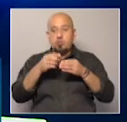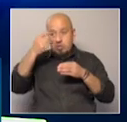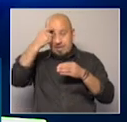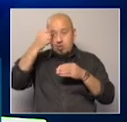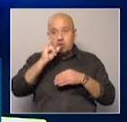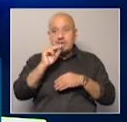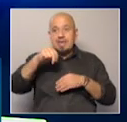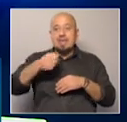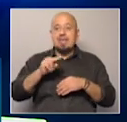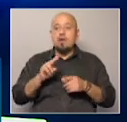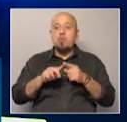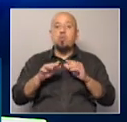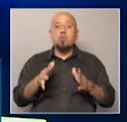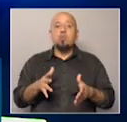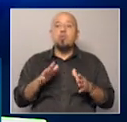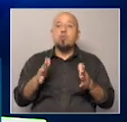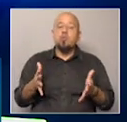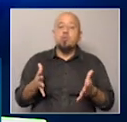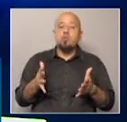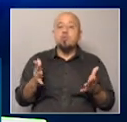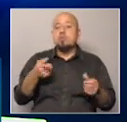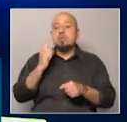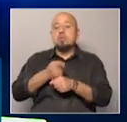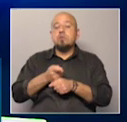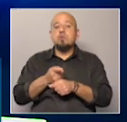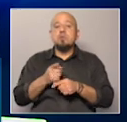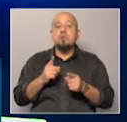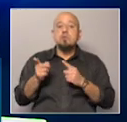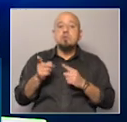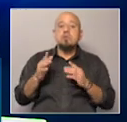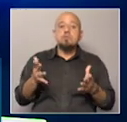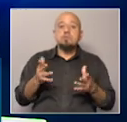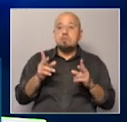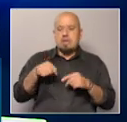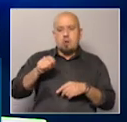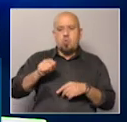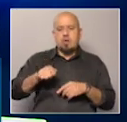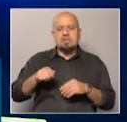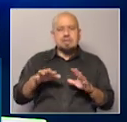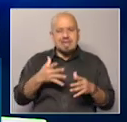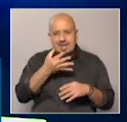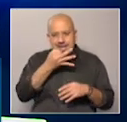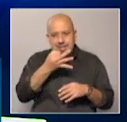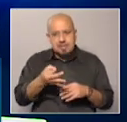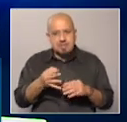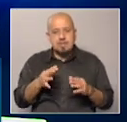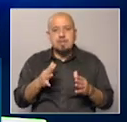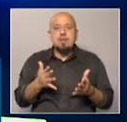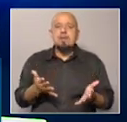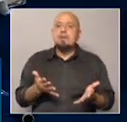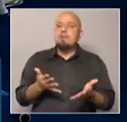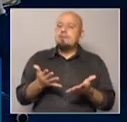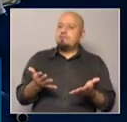INAU del Departamento de Adopciones por una decisión excepcional y fundada del juez. ¿Qué quiere decir esto? Que, bueno,